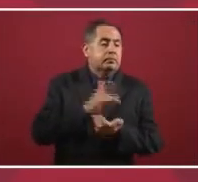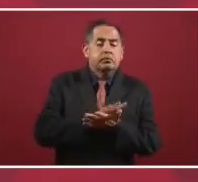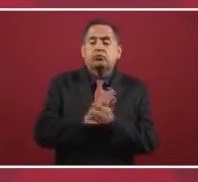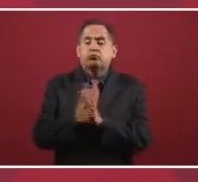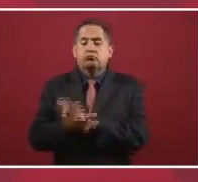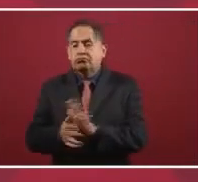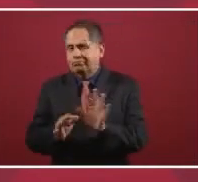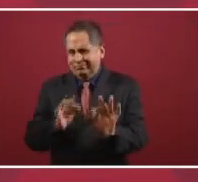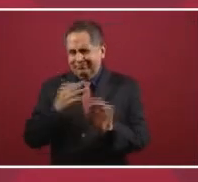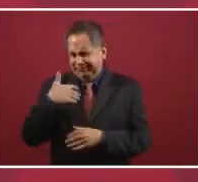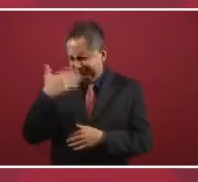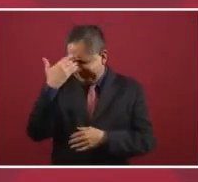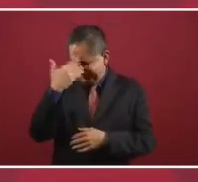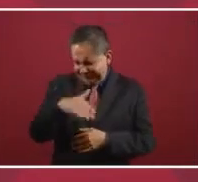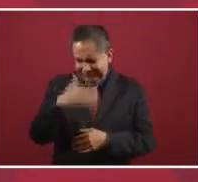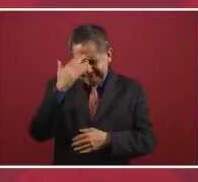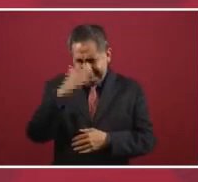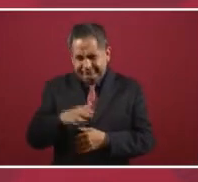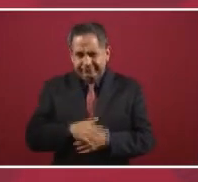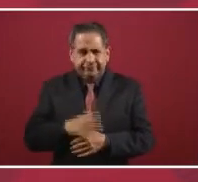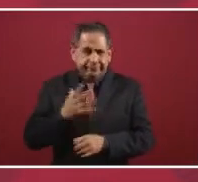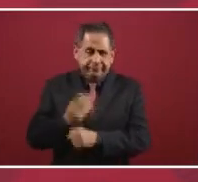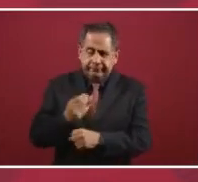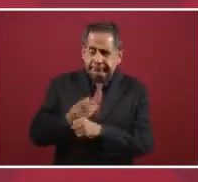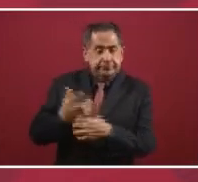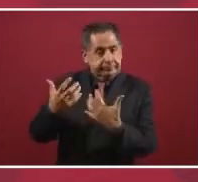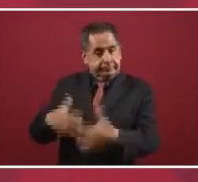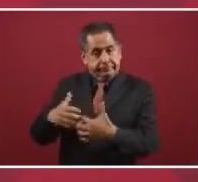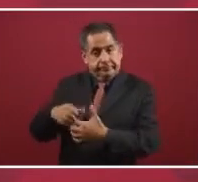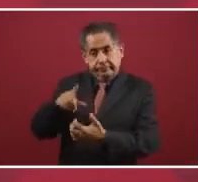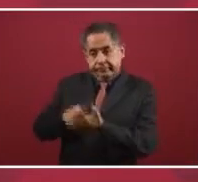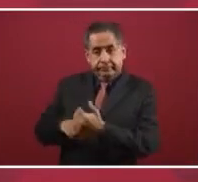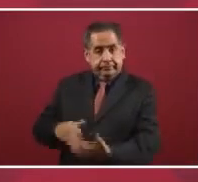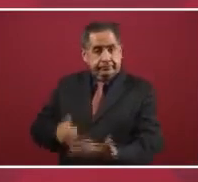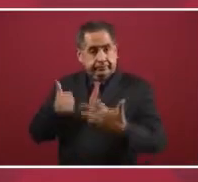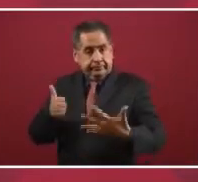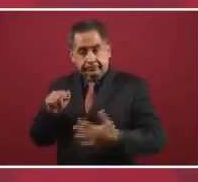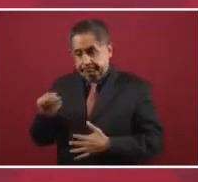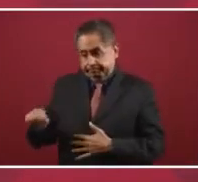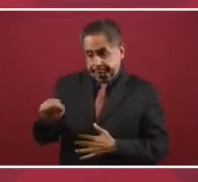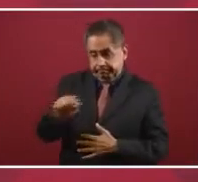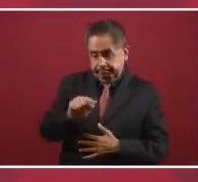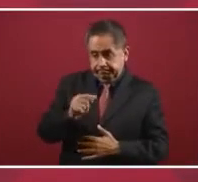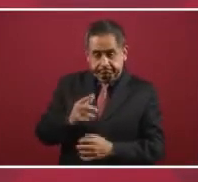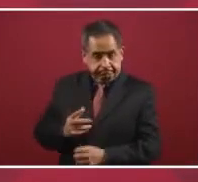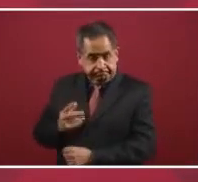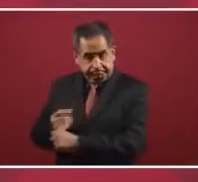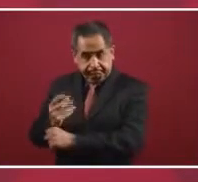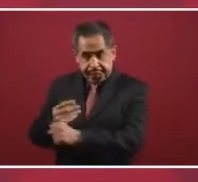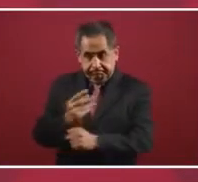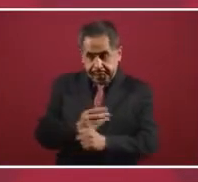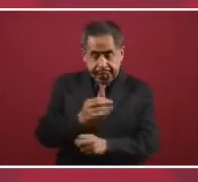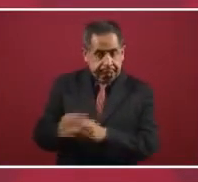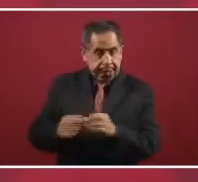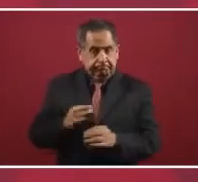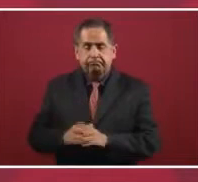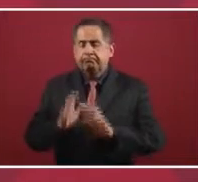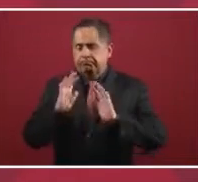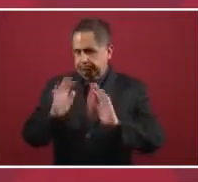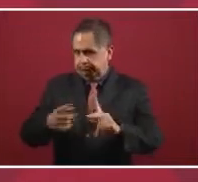actuando, se están rehabilitando las 6 refinerías, se inició ya en